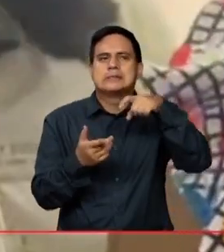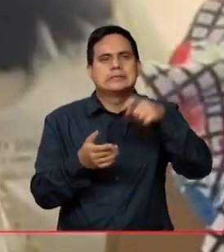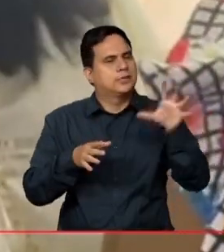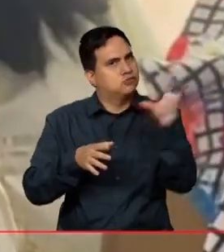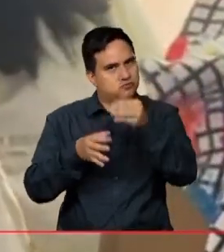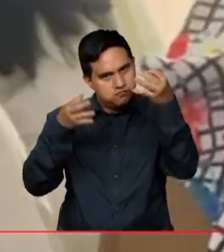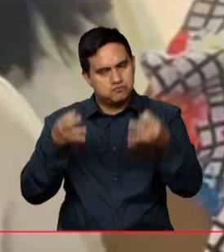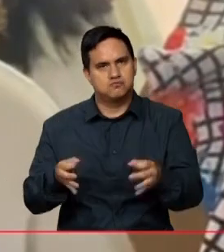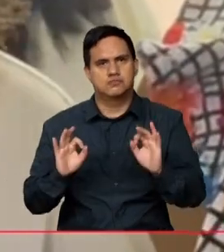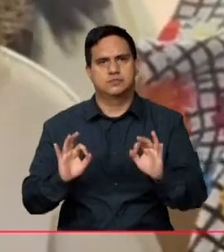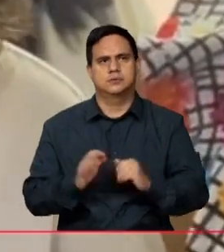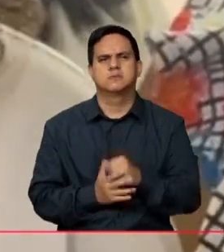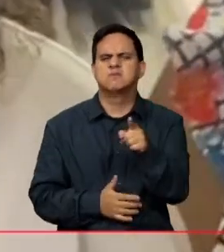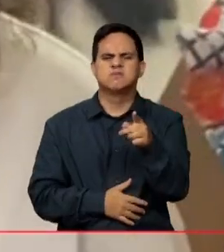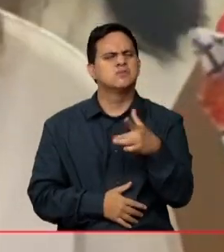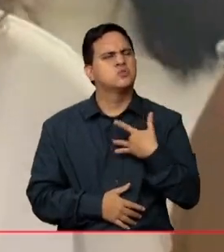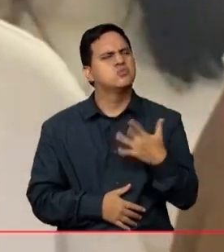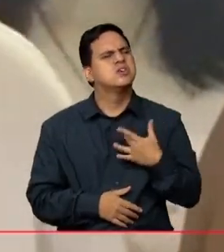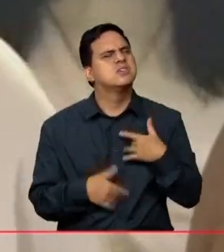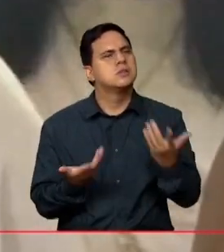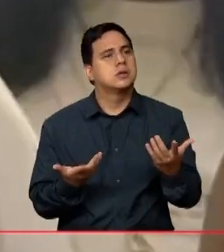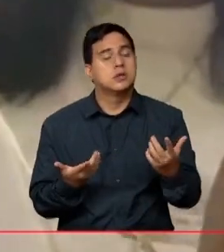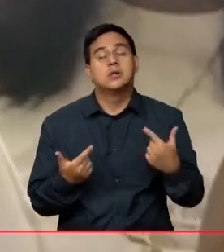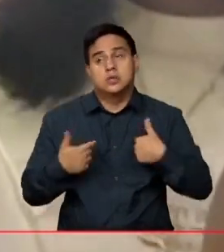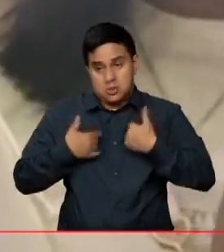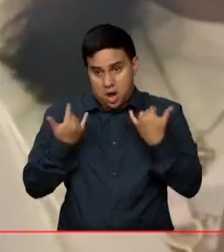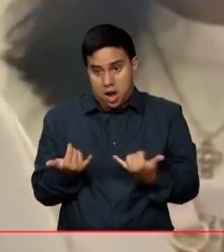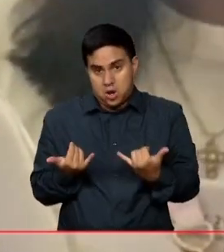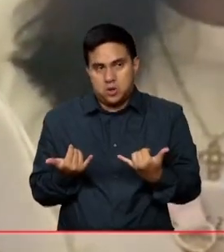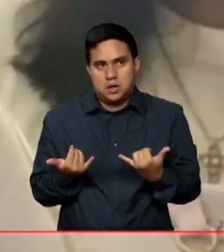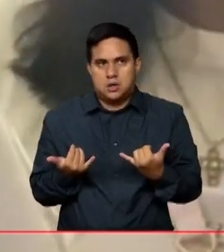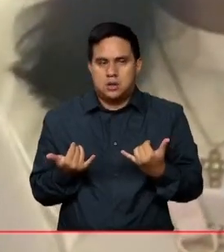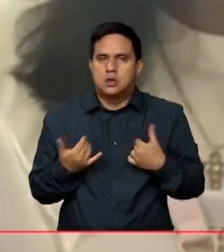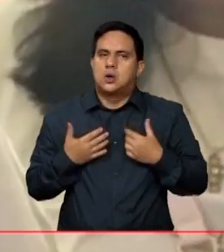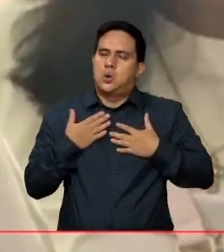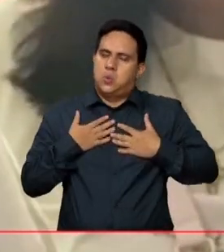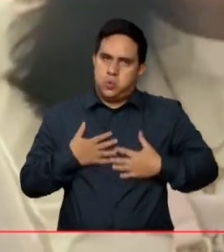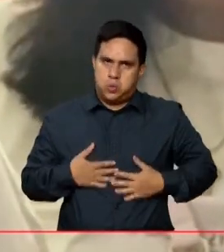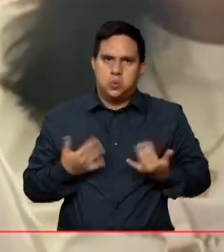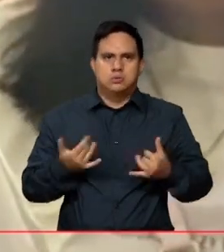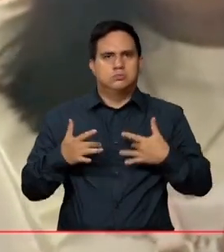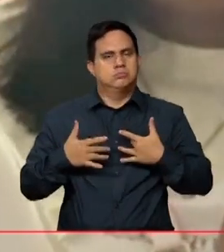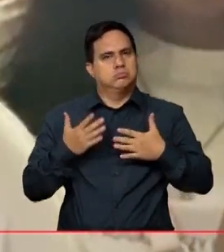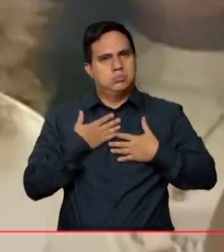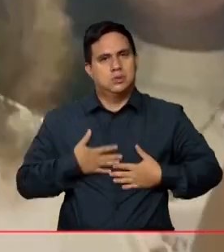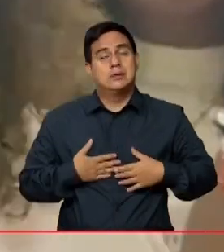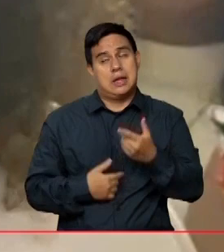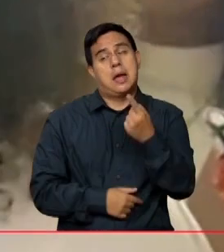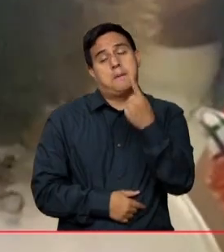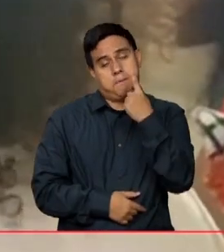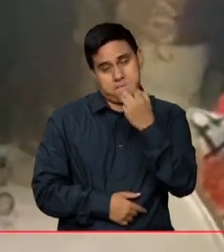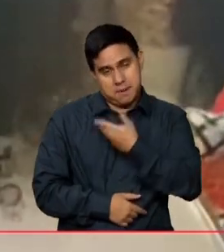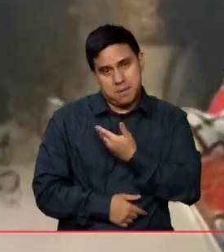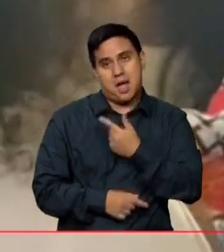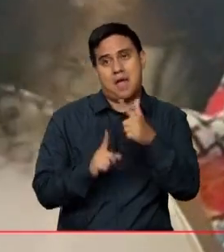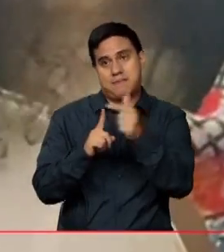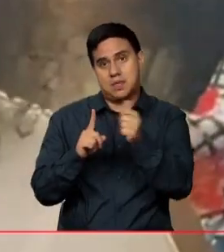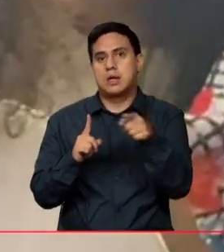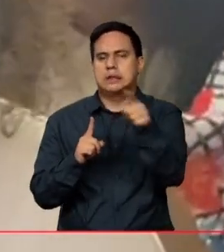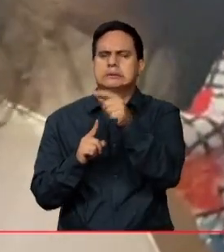todos los chicuanos. ¿Cómo se siente usted ya con la liberación? Bueno, realmente muy tranquila, mucho más tranquila, sobre todo por mi mamá y mis tías, que